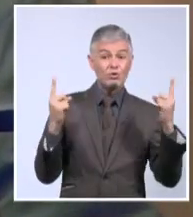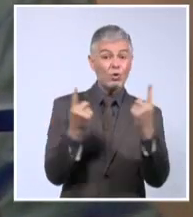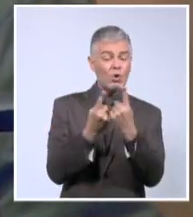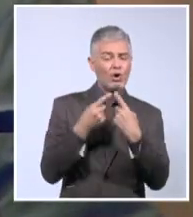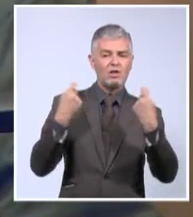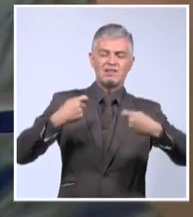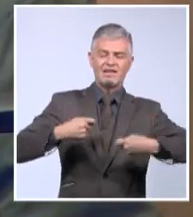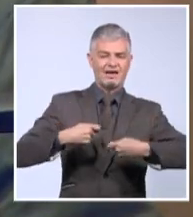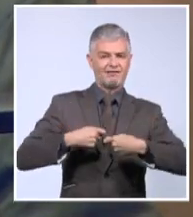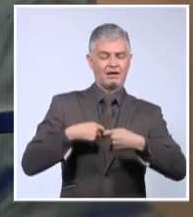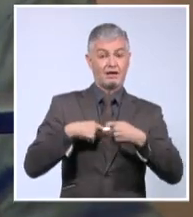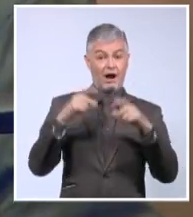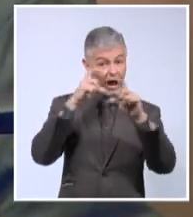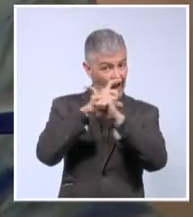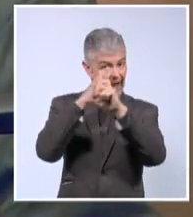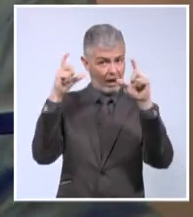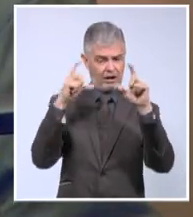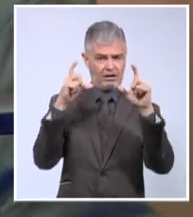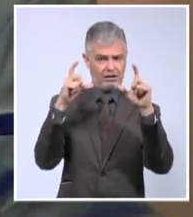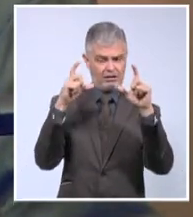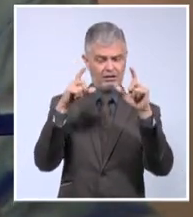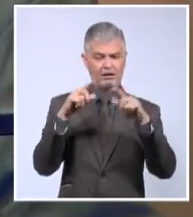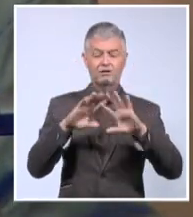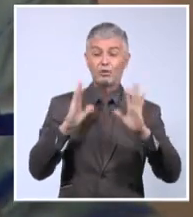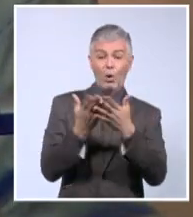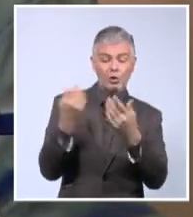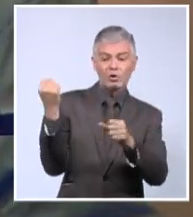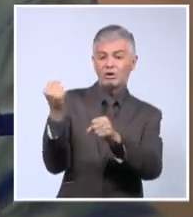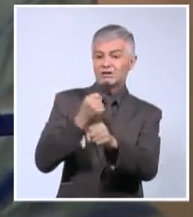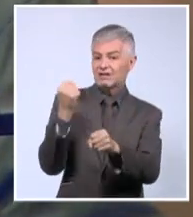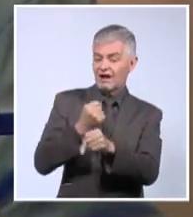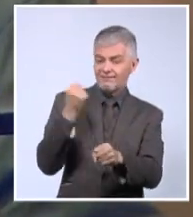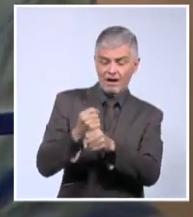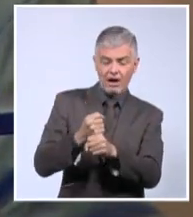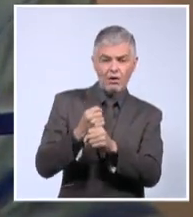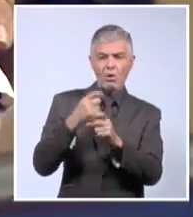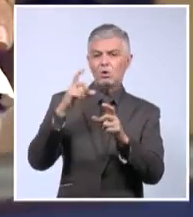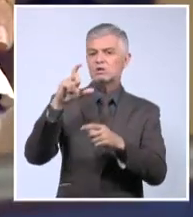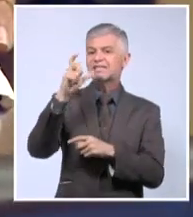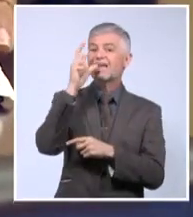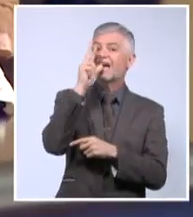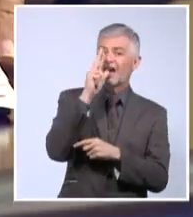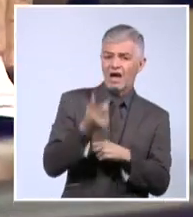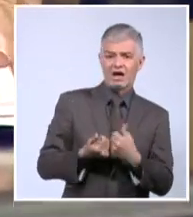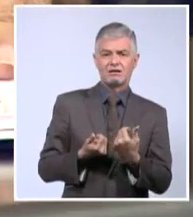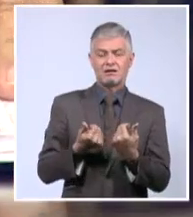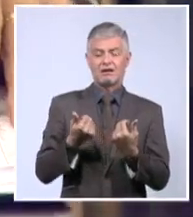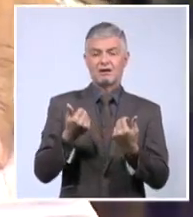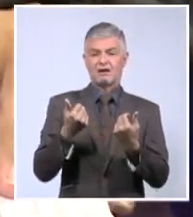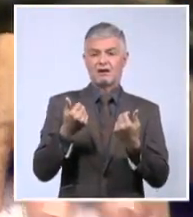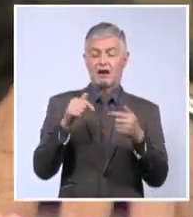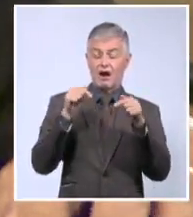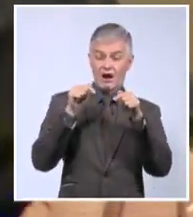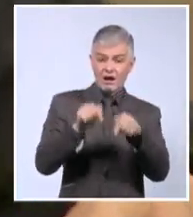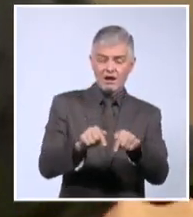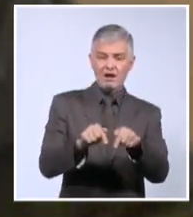alto. La tarea que viene desarrollando los CDR a partir de